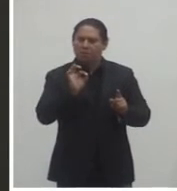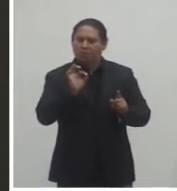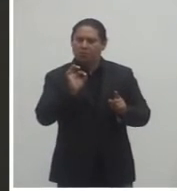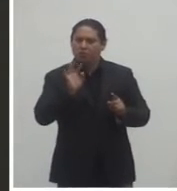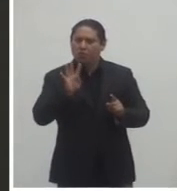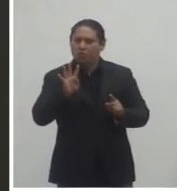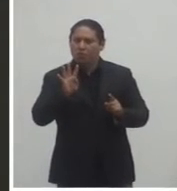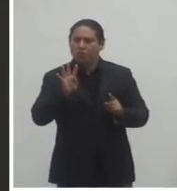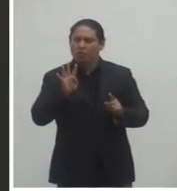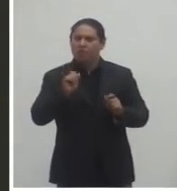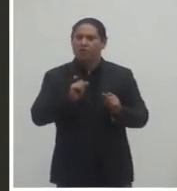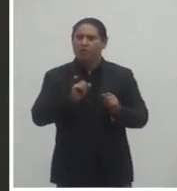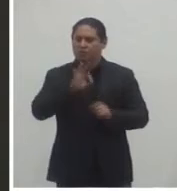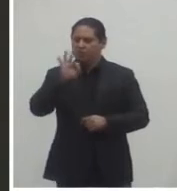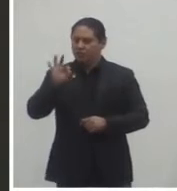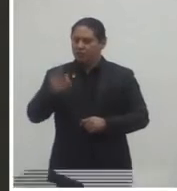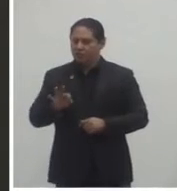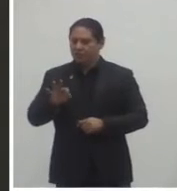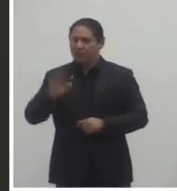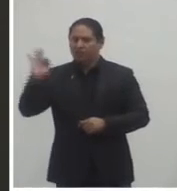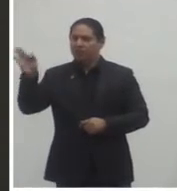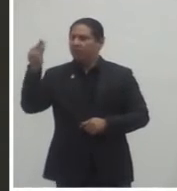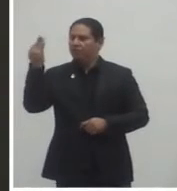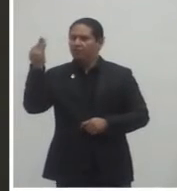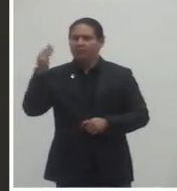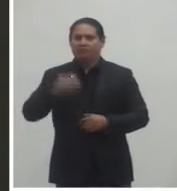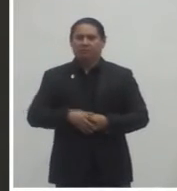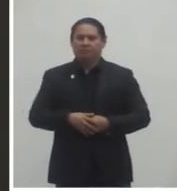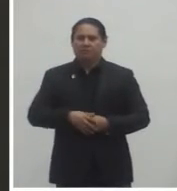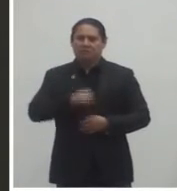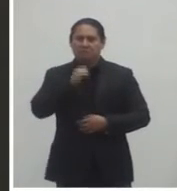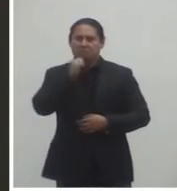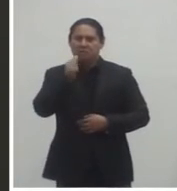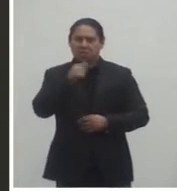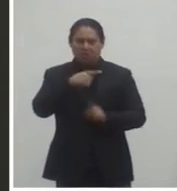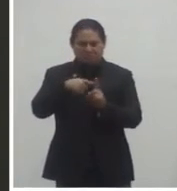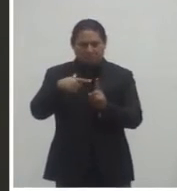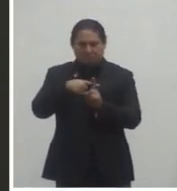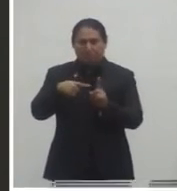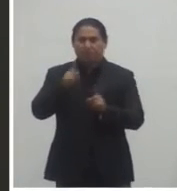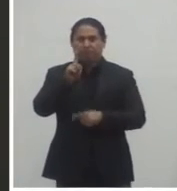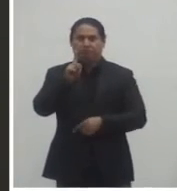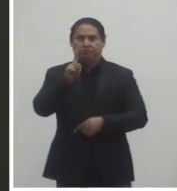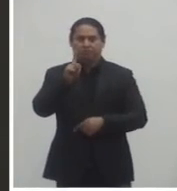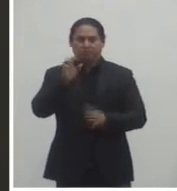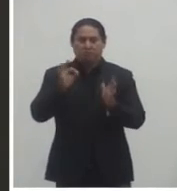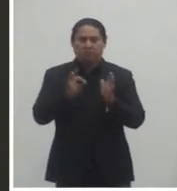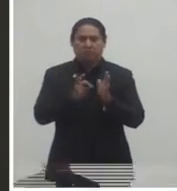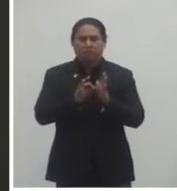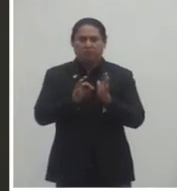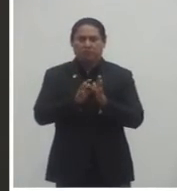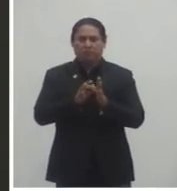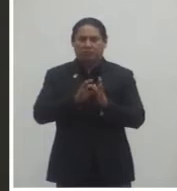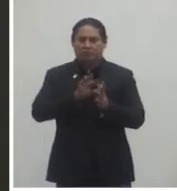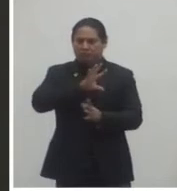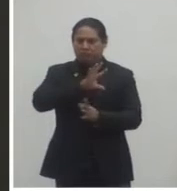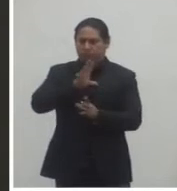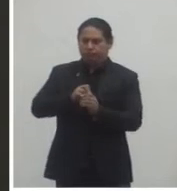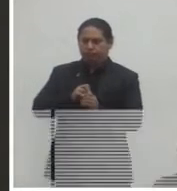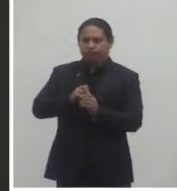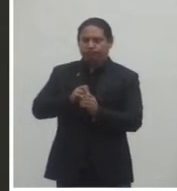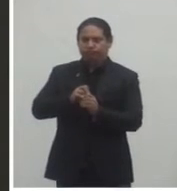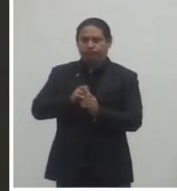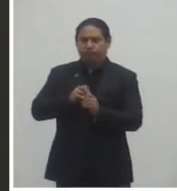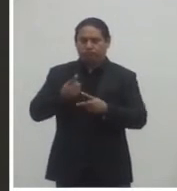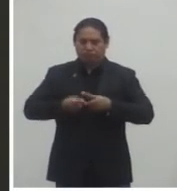del presupuesto federal, ni siquiera medio punto porcentual sobre las sumas totales